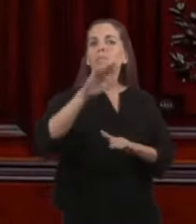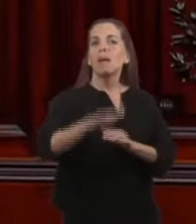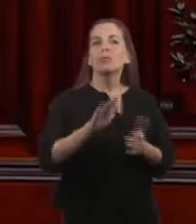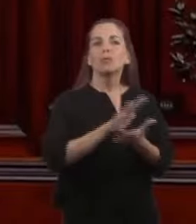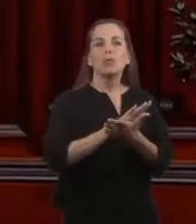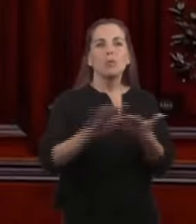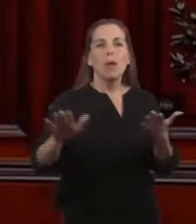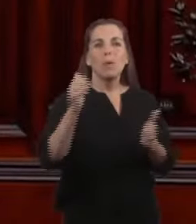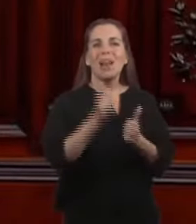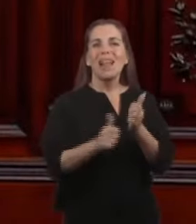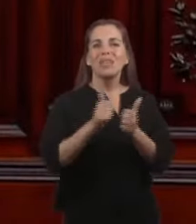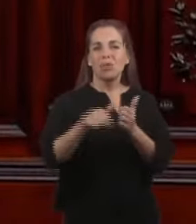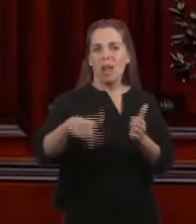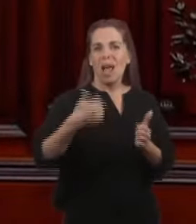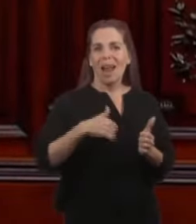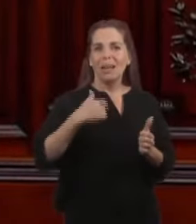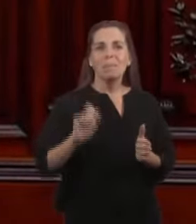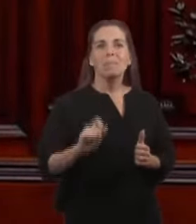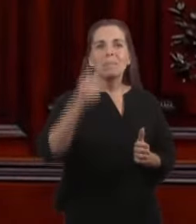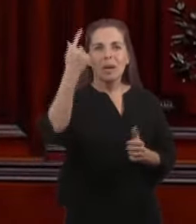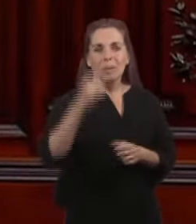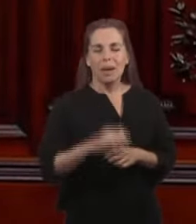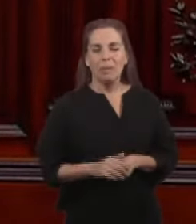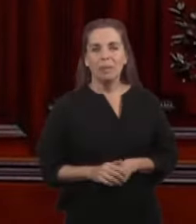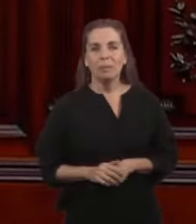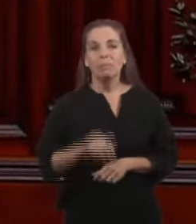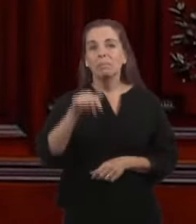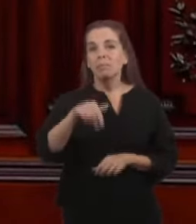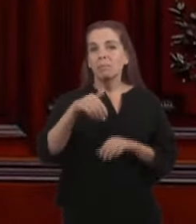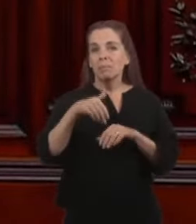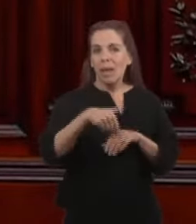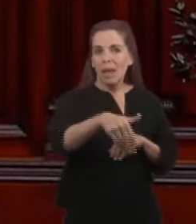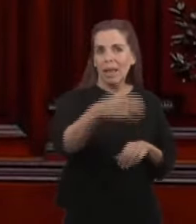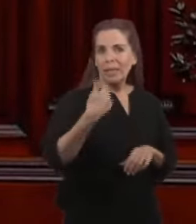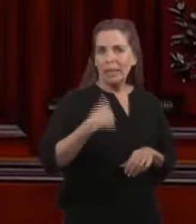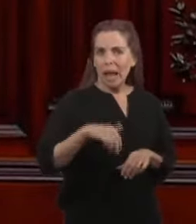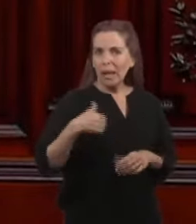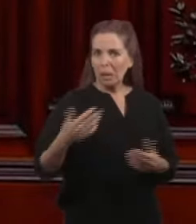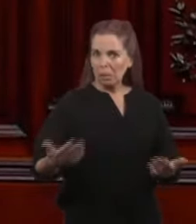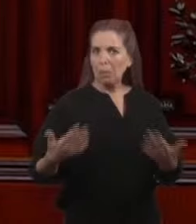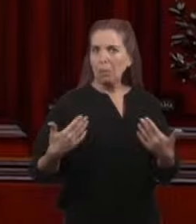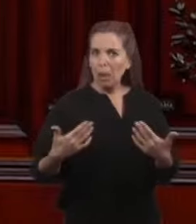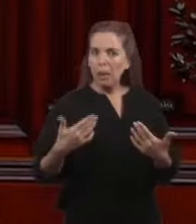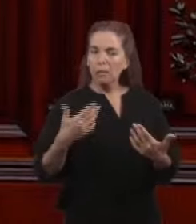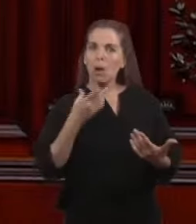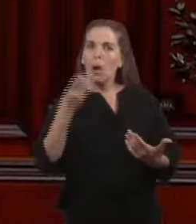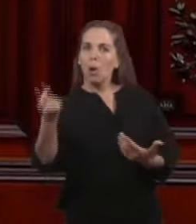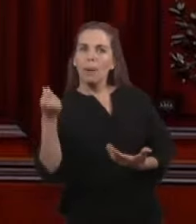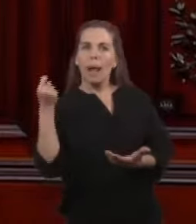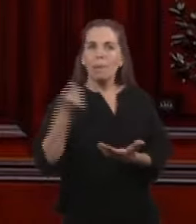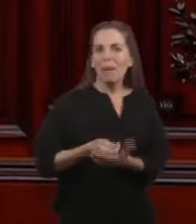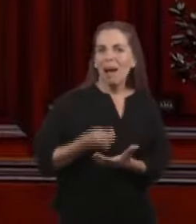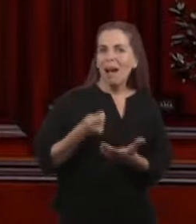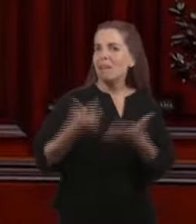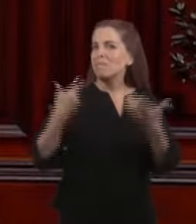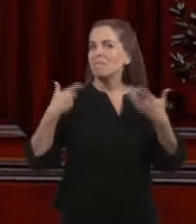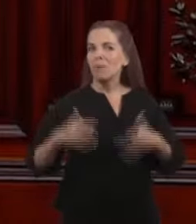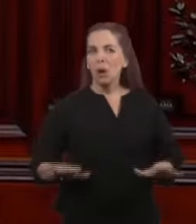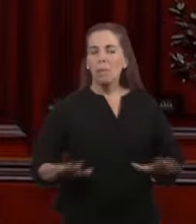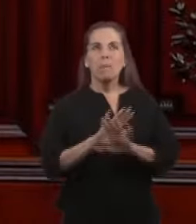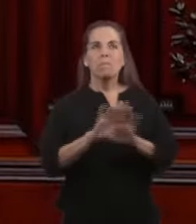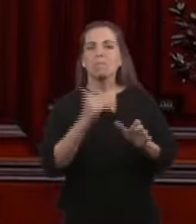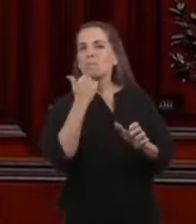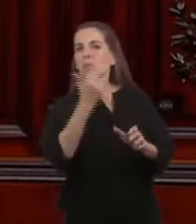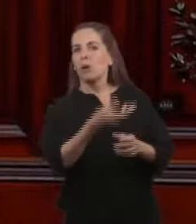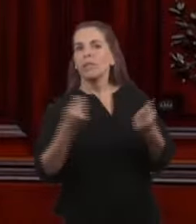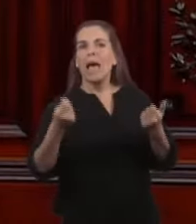ahora desconocida a partir de ahora la Argentina será solvente con la consecuente y baja del riesgo país de la tasa de